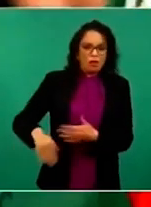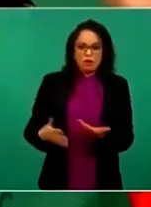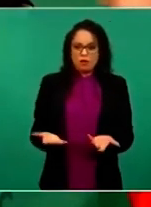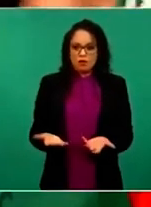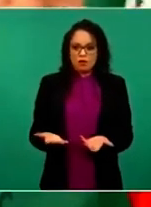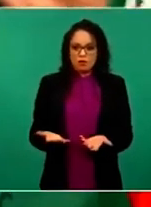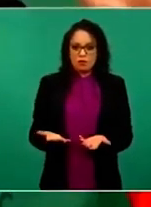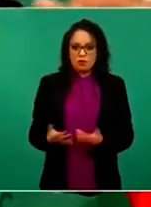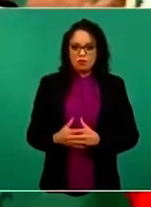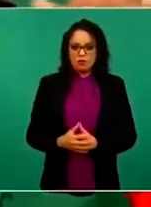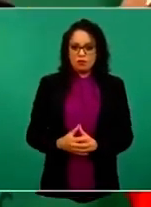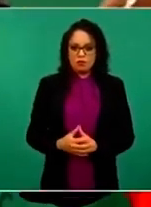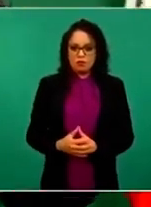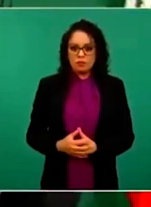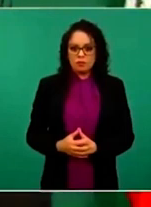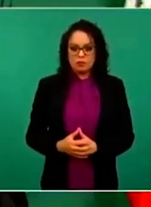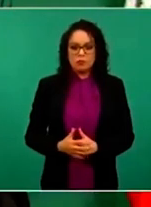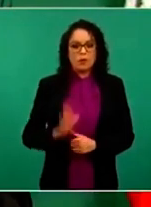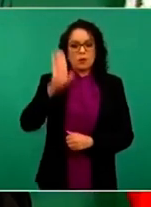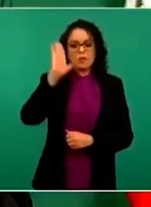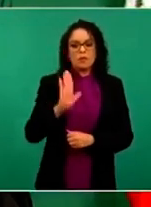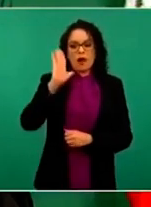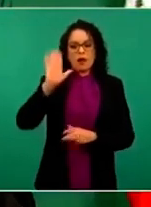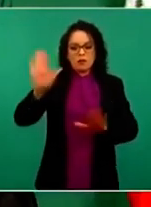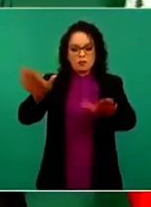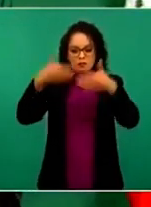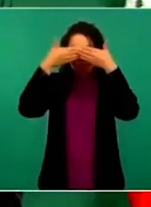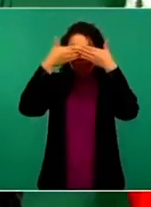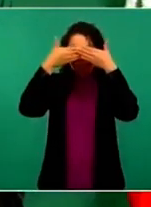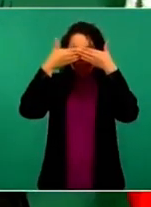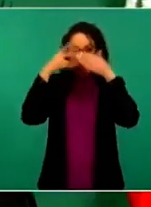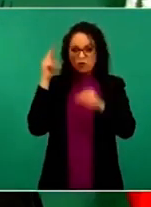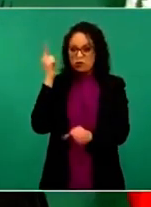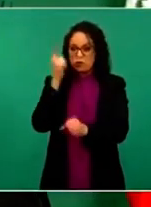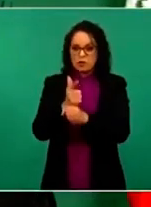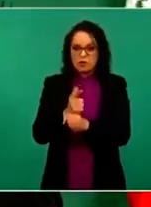No veían cómo estaban saqueando al país.